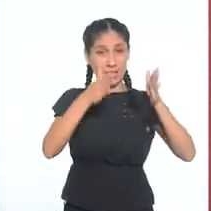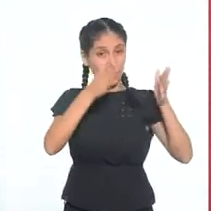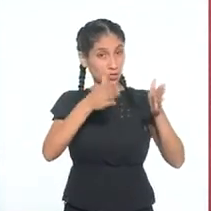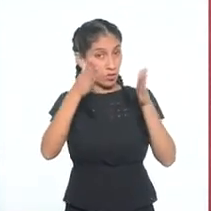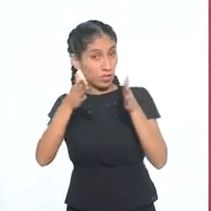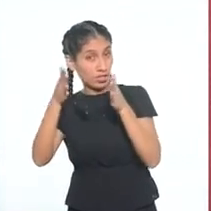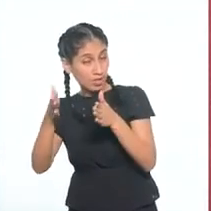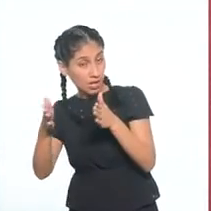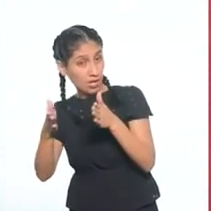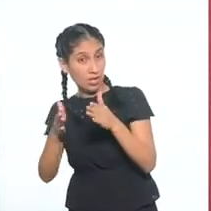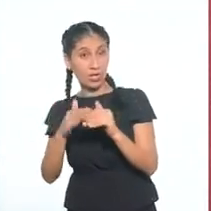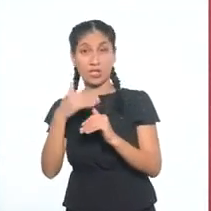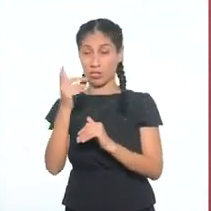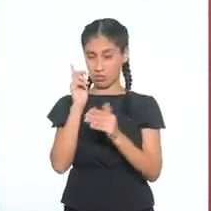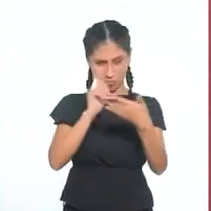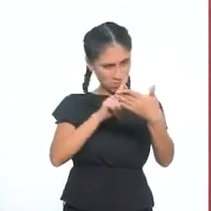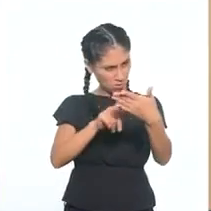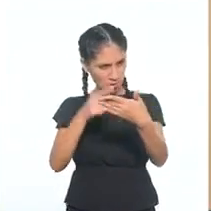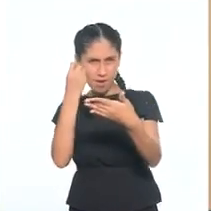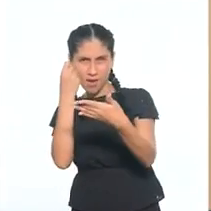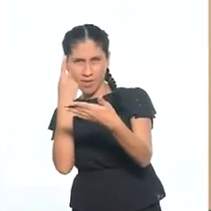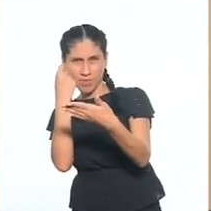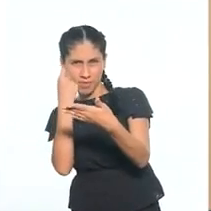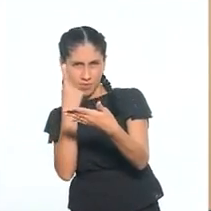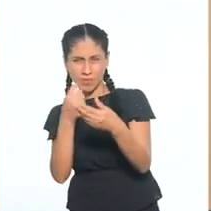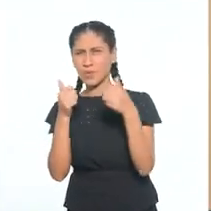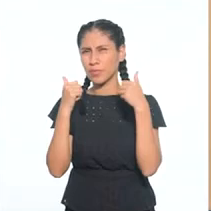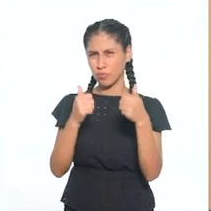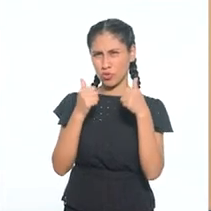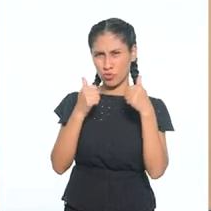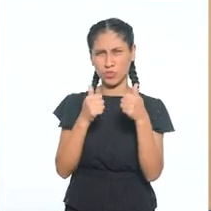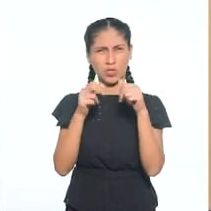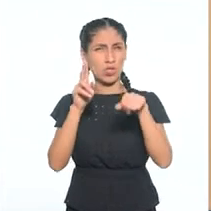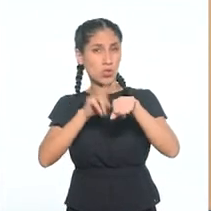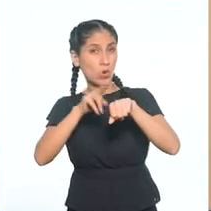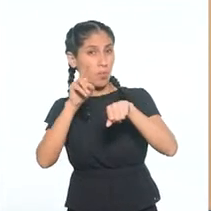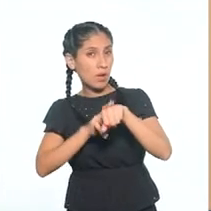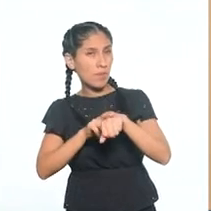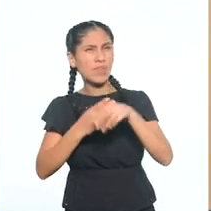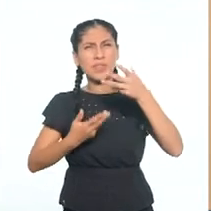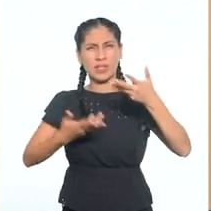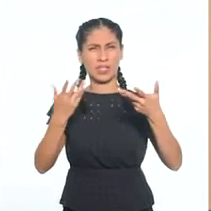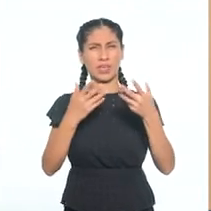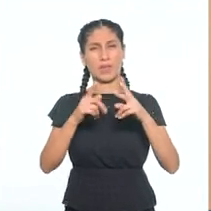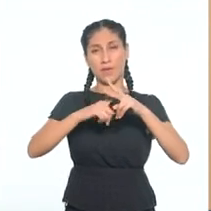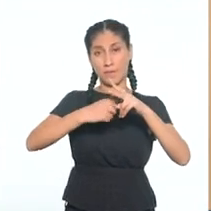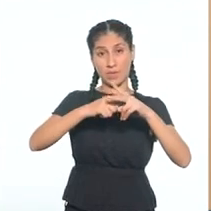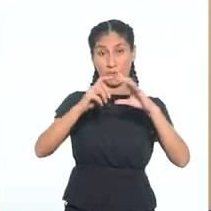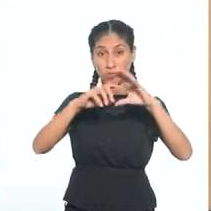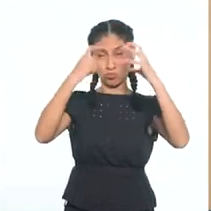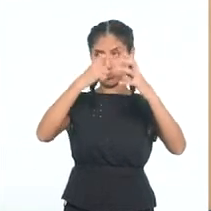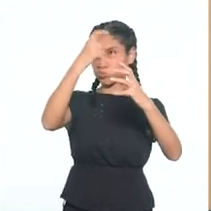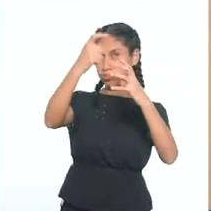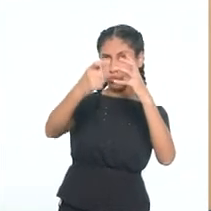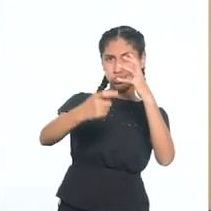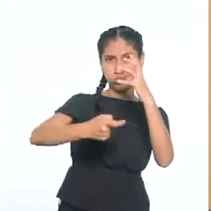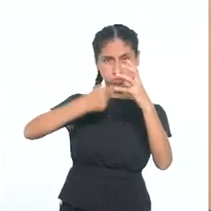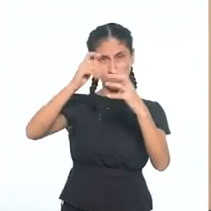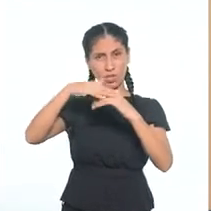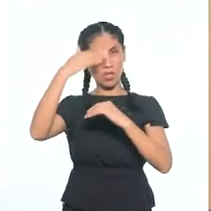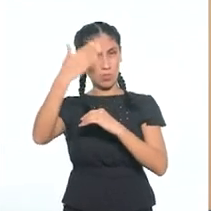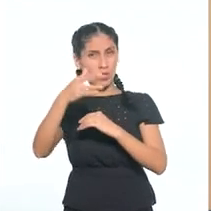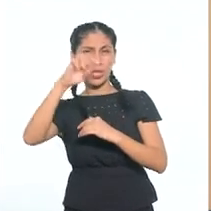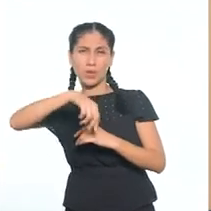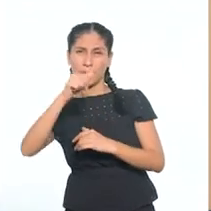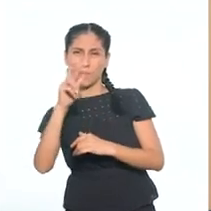ordenarlas de forma secuencial y lógica exactamente normalmente partimos de lo general a lo particular